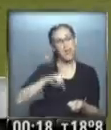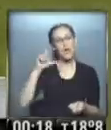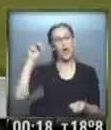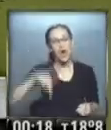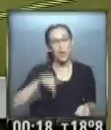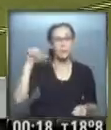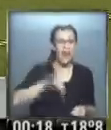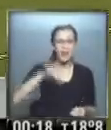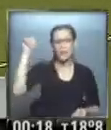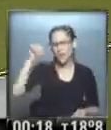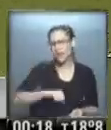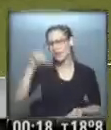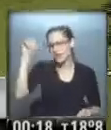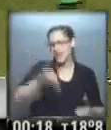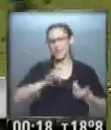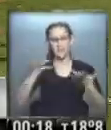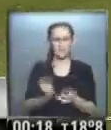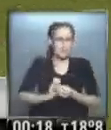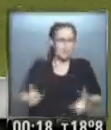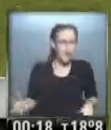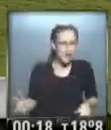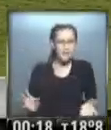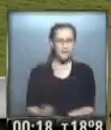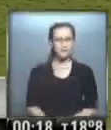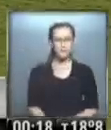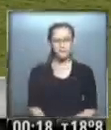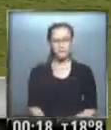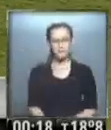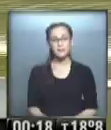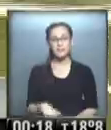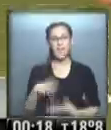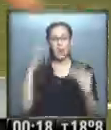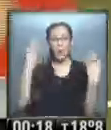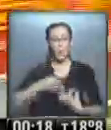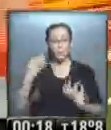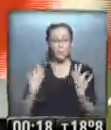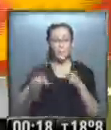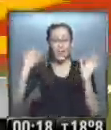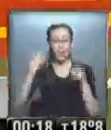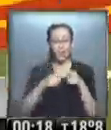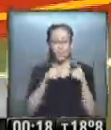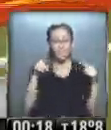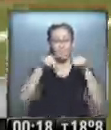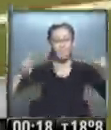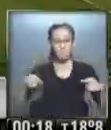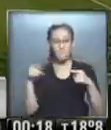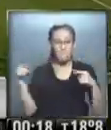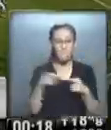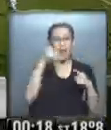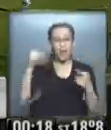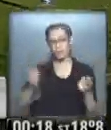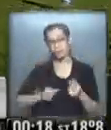perdía posibilidades. De hecho, esa pegaba directamente en el palo y se salvaba el conjunto del viaducto, que después, a los 30